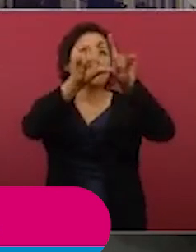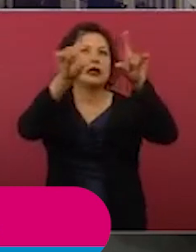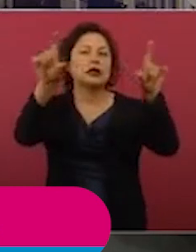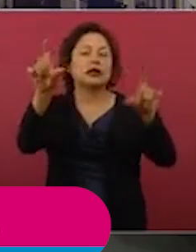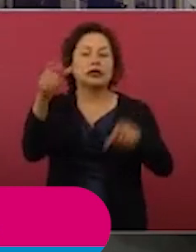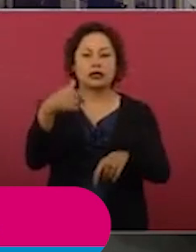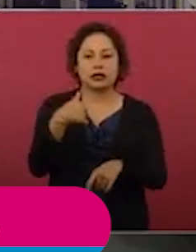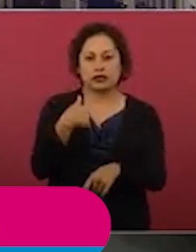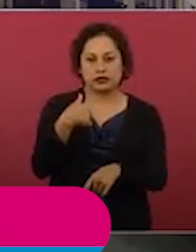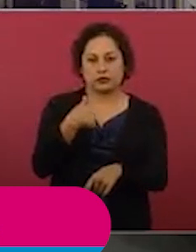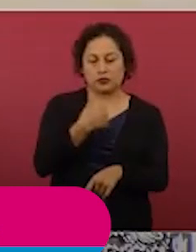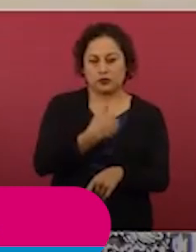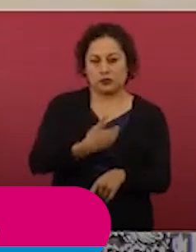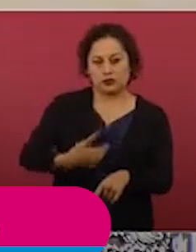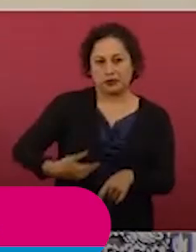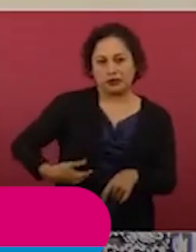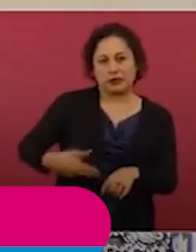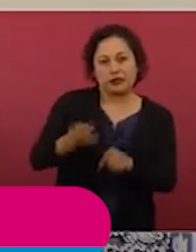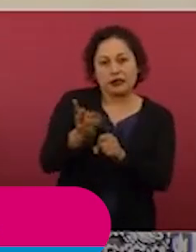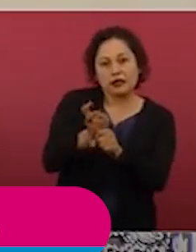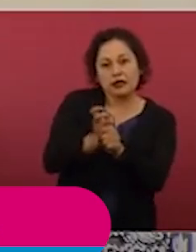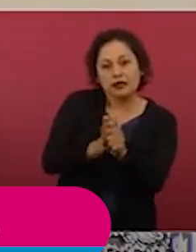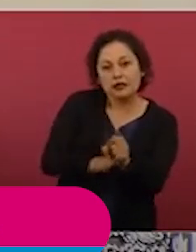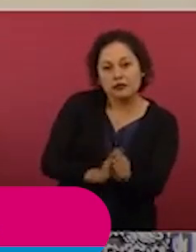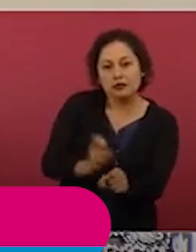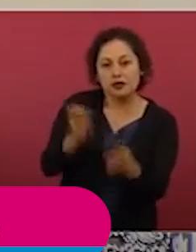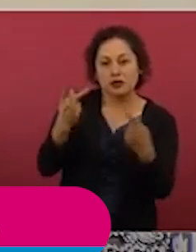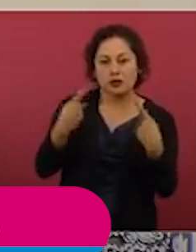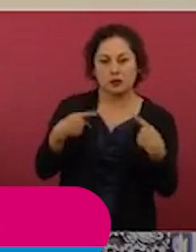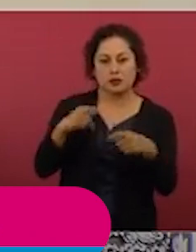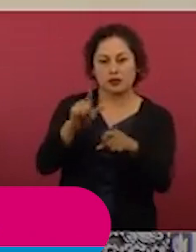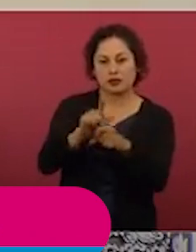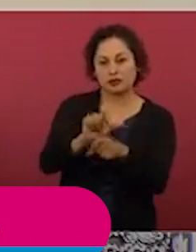el presidente, ¿no?, al ingeniero Cárdenas,